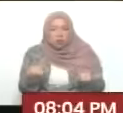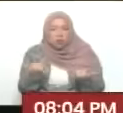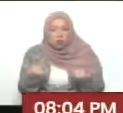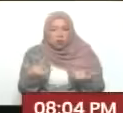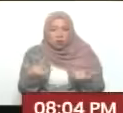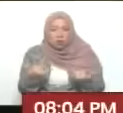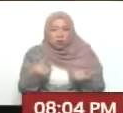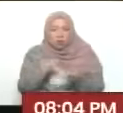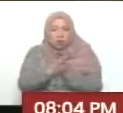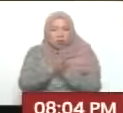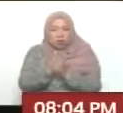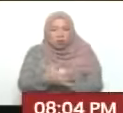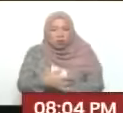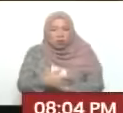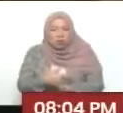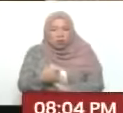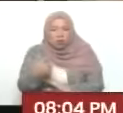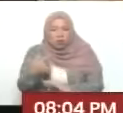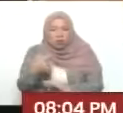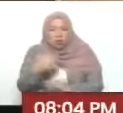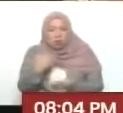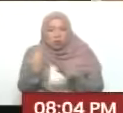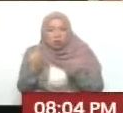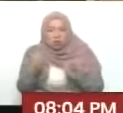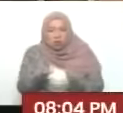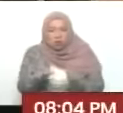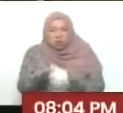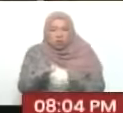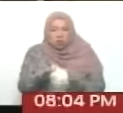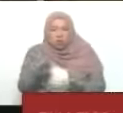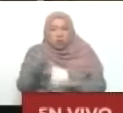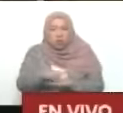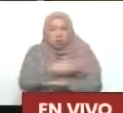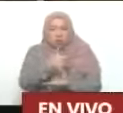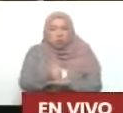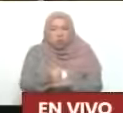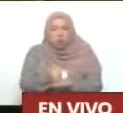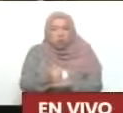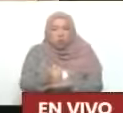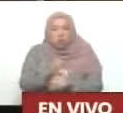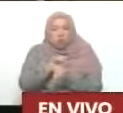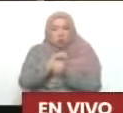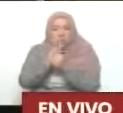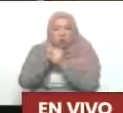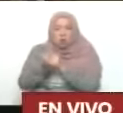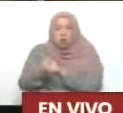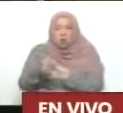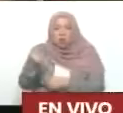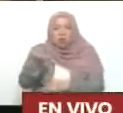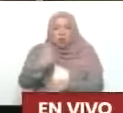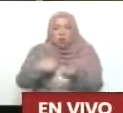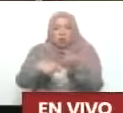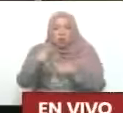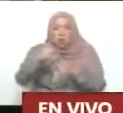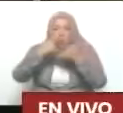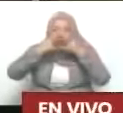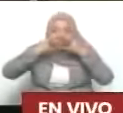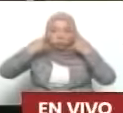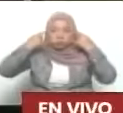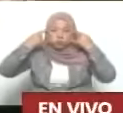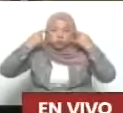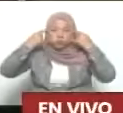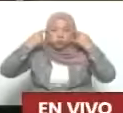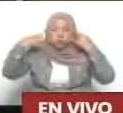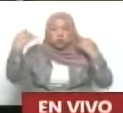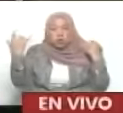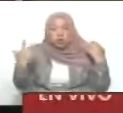su pareja declararse culpable porque durante la pandemia se enriqueció vendiendo mascarillas carísimas y encima